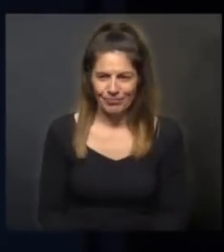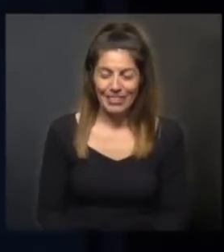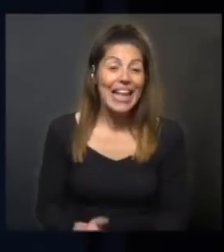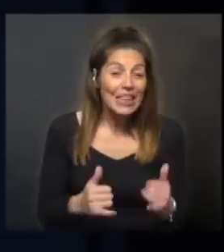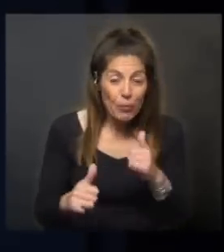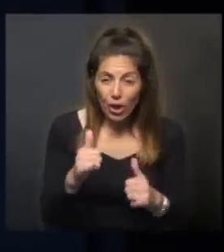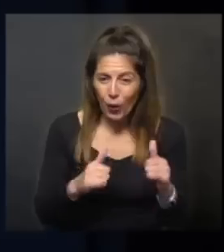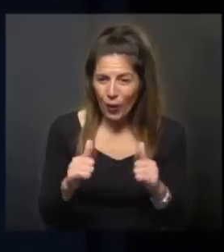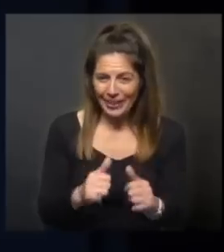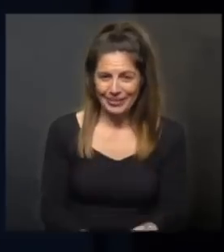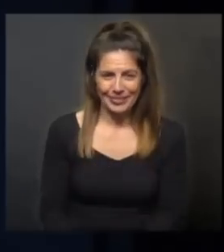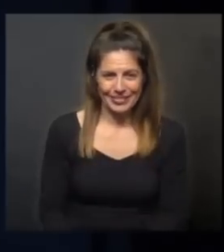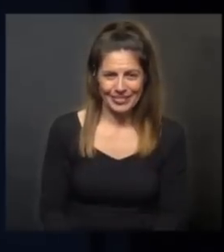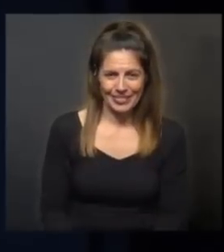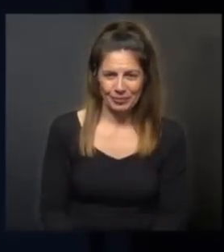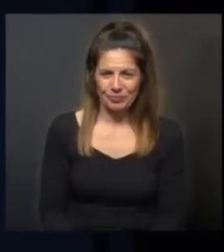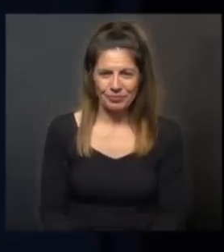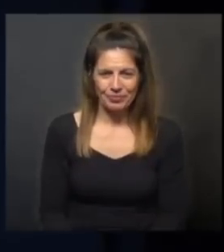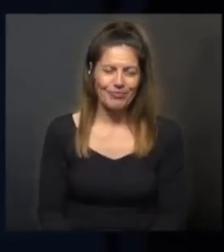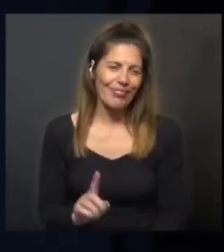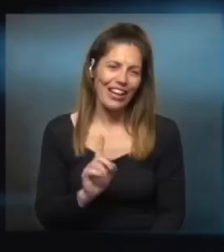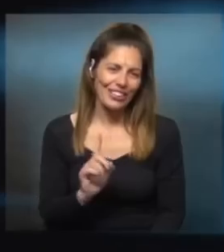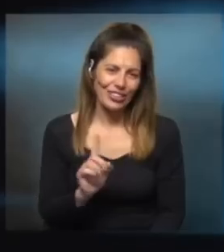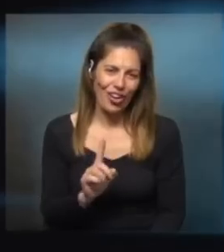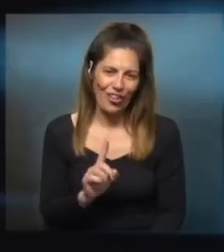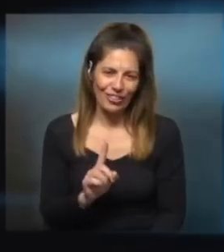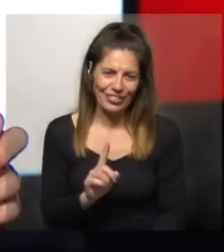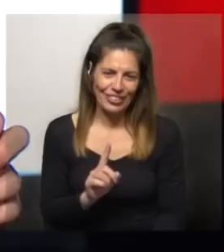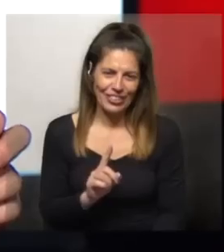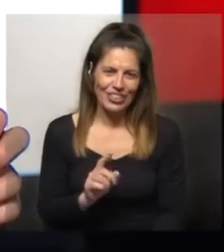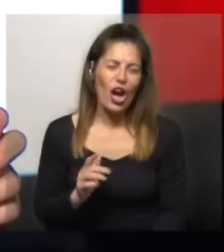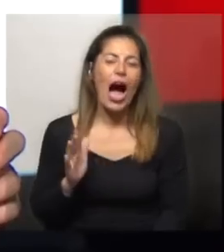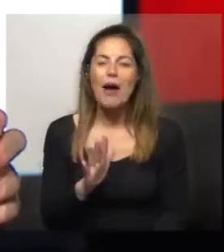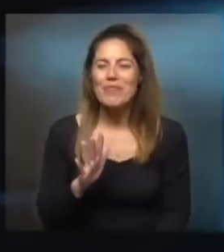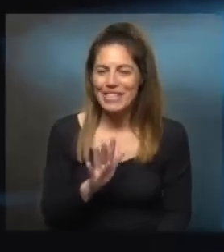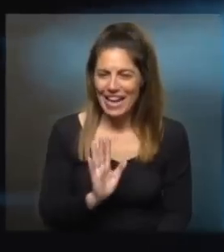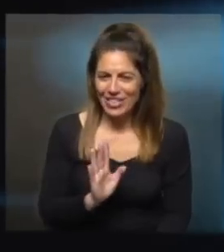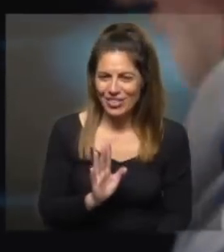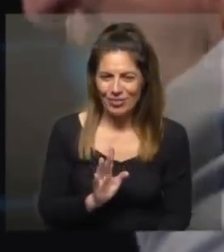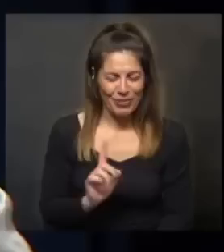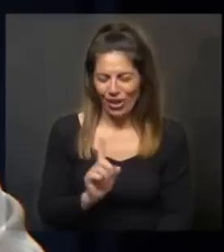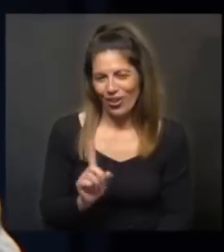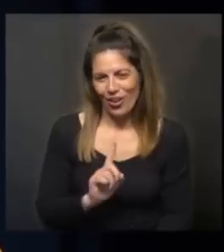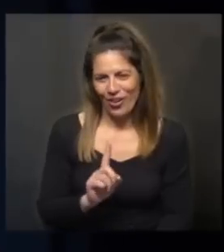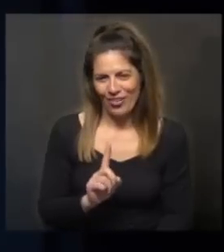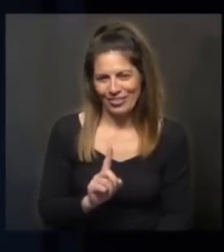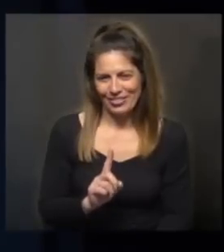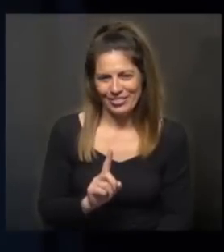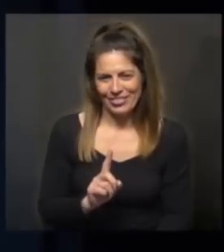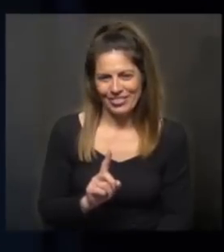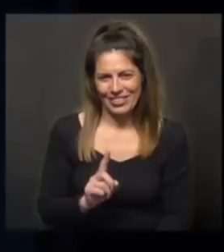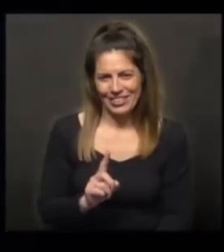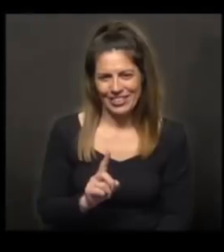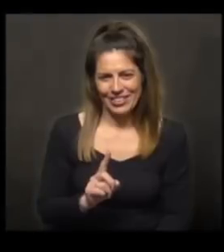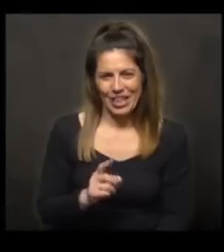que jugar pero no es no yo yo las amenazo le voy a tirar las cartas pero no es así capaz